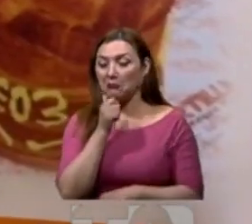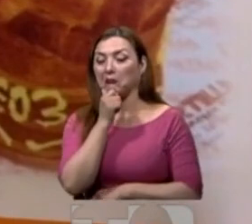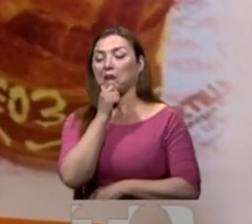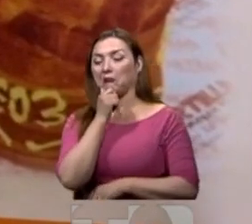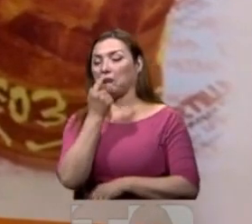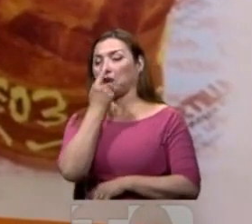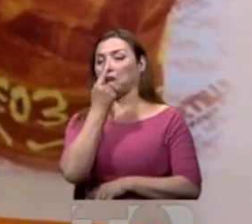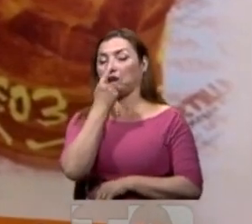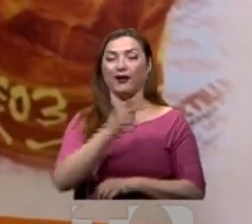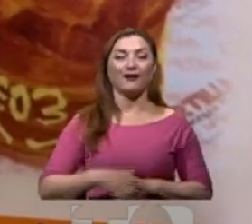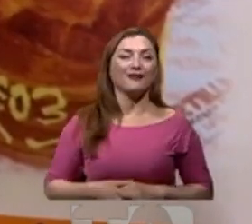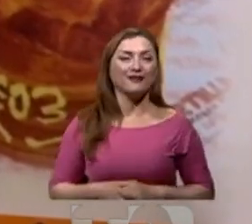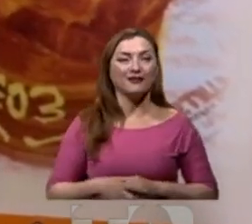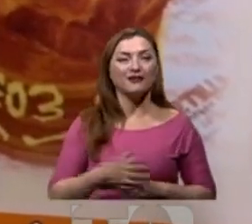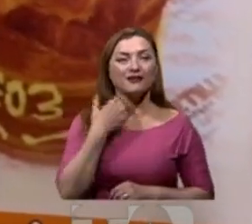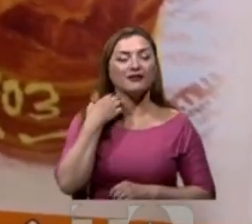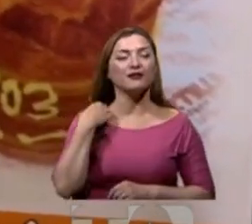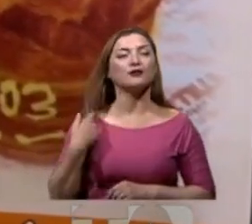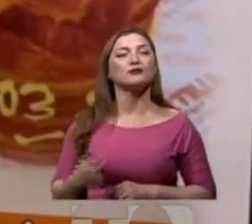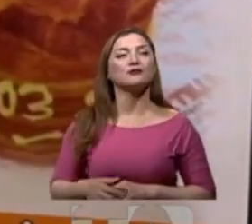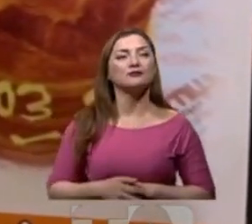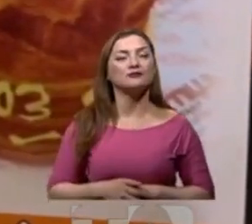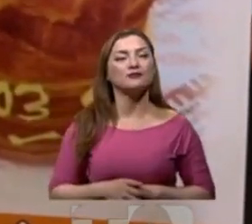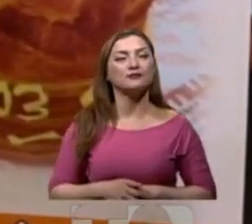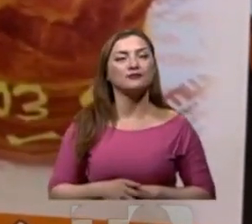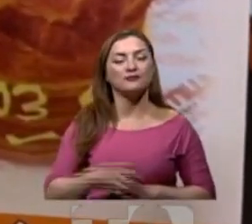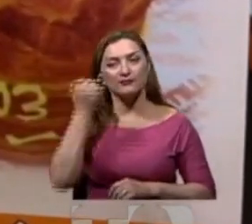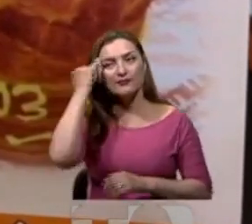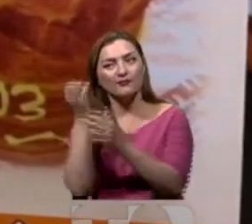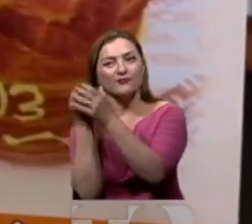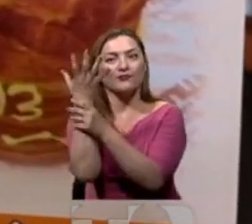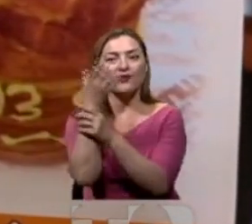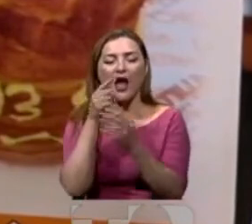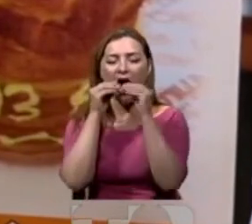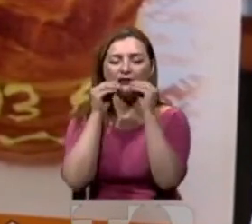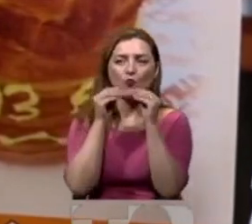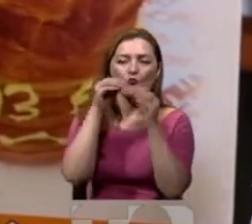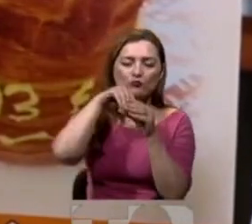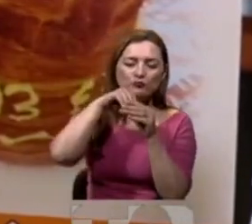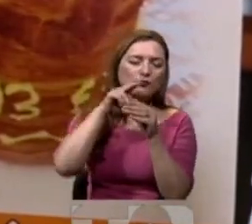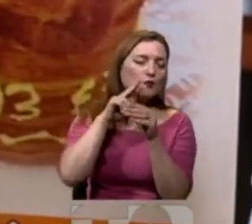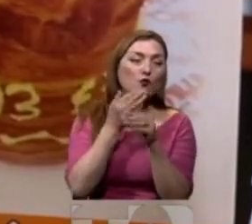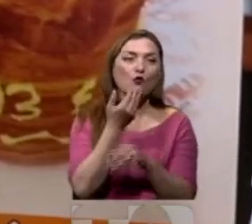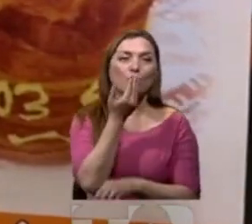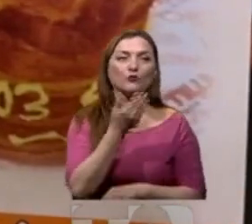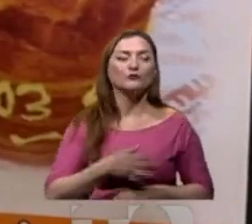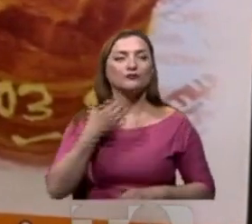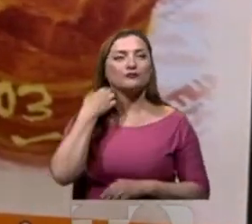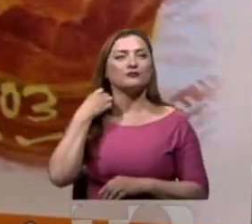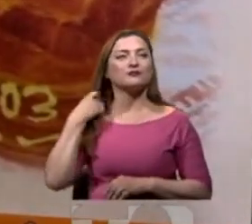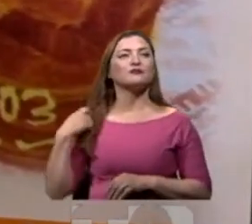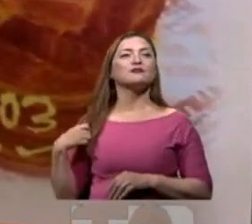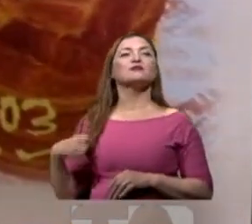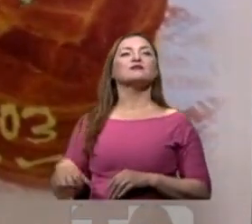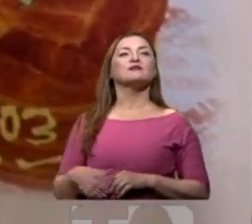novedosas. Así que vamos a ver, aparte de la creatividad, el sabor y el relleno, ¿cómo están? A ver, mi guaguita linda,